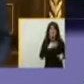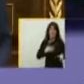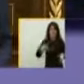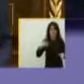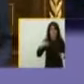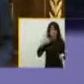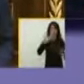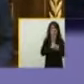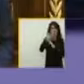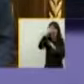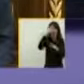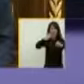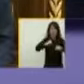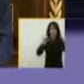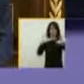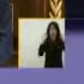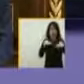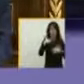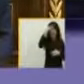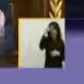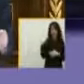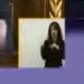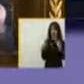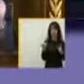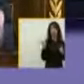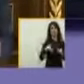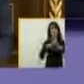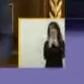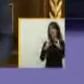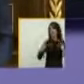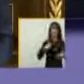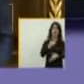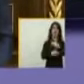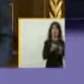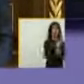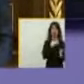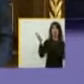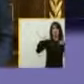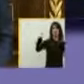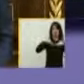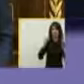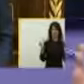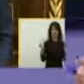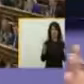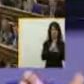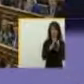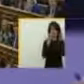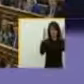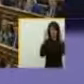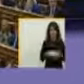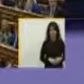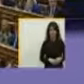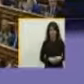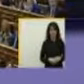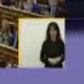este pleno é o resultado da irresponsabilidade política institucional de Rajoy, o sea, para evitar que isto